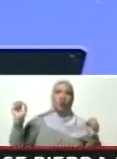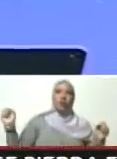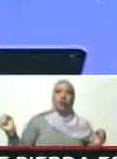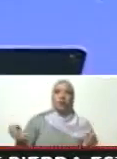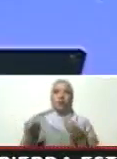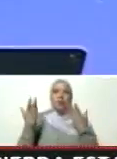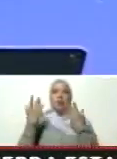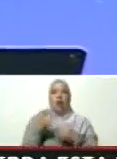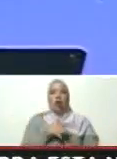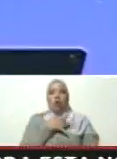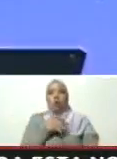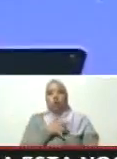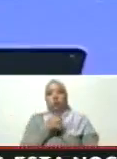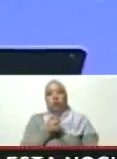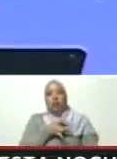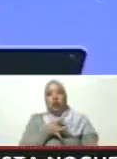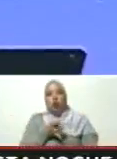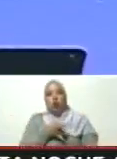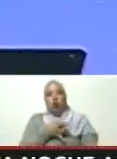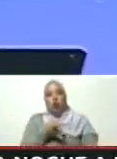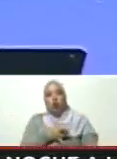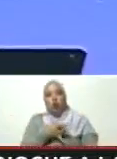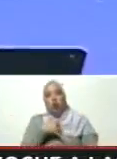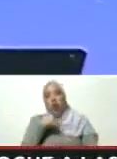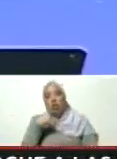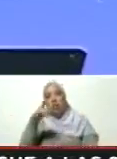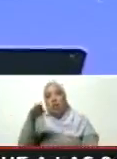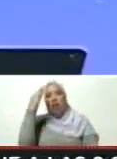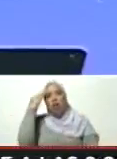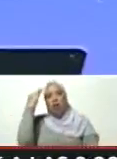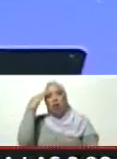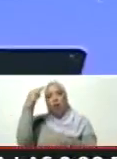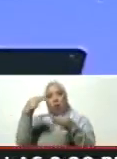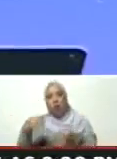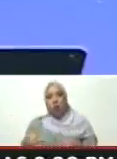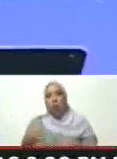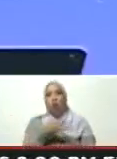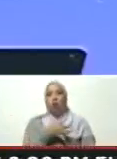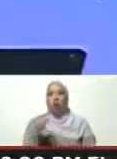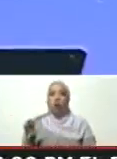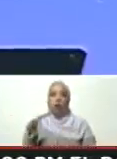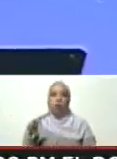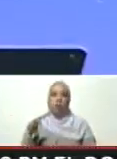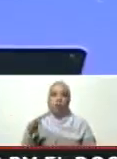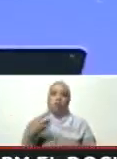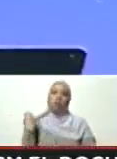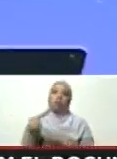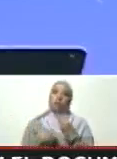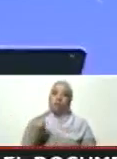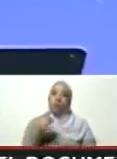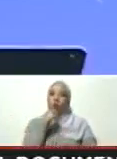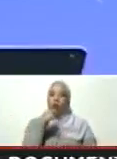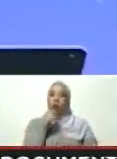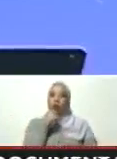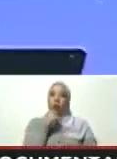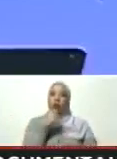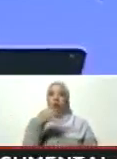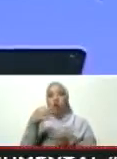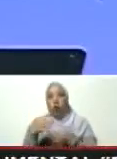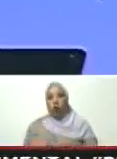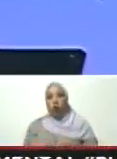entre el dolor y la certeza de que vamos por el camino correcto, de que estamos del lado